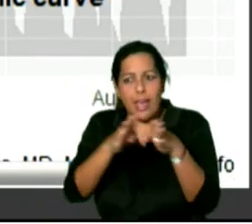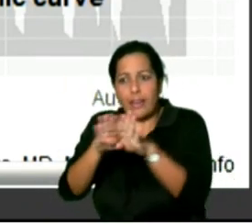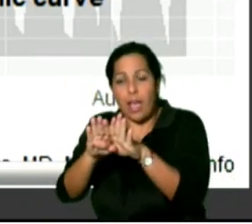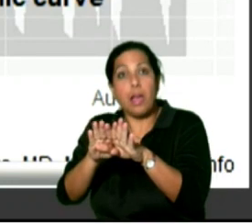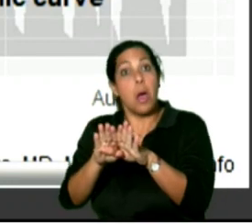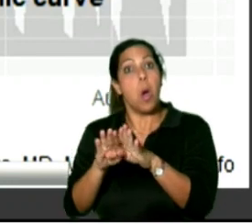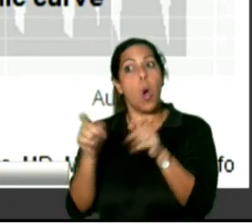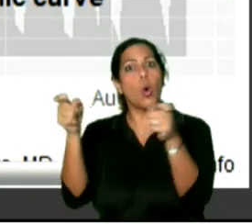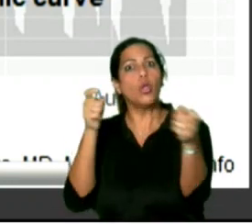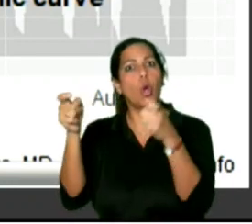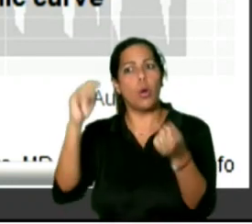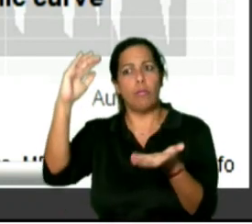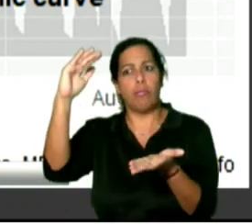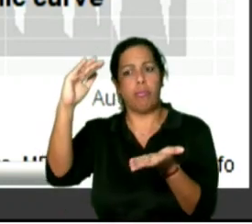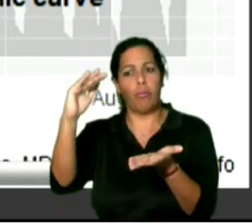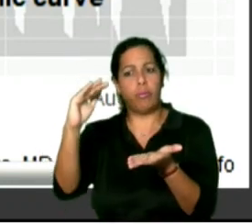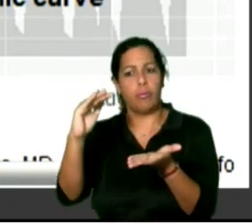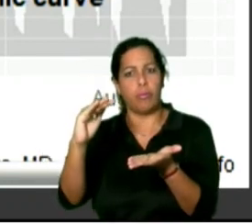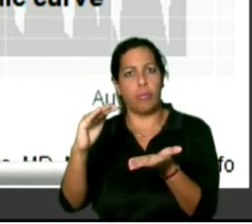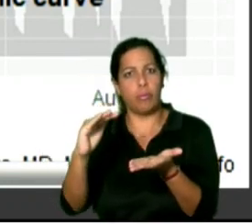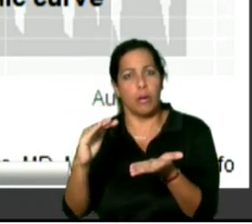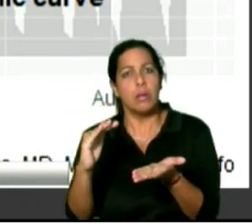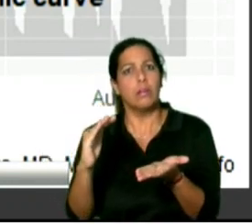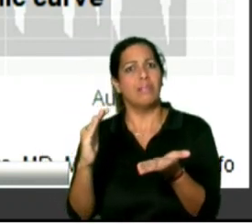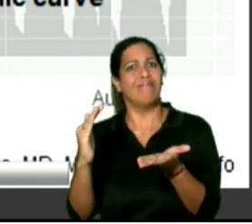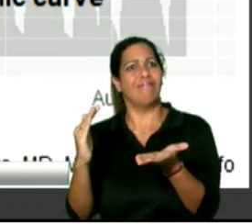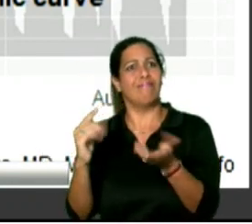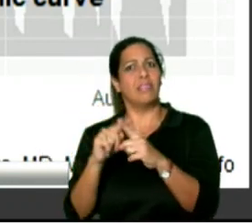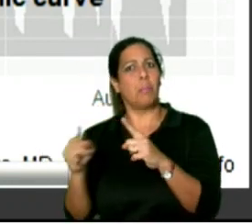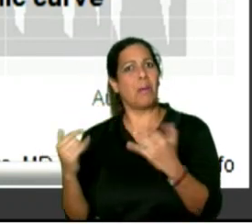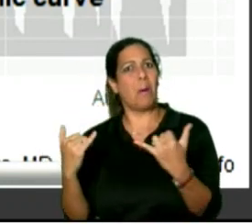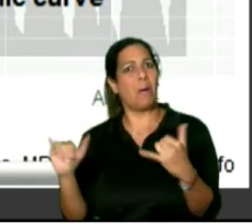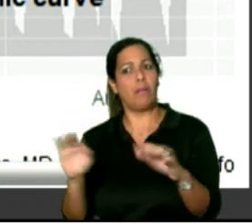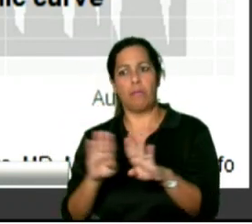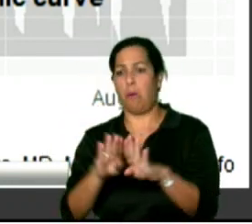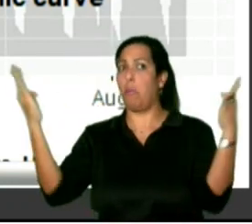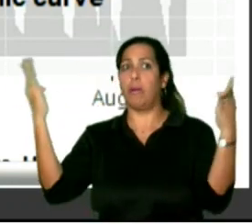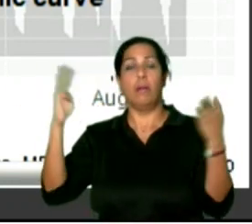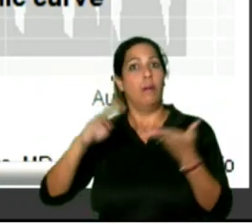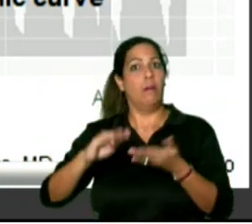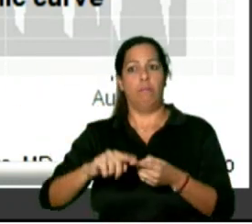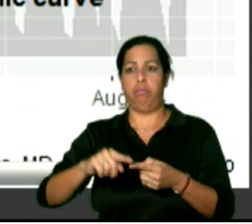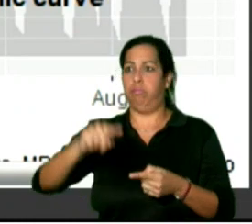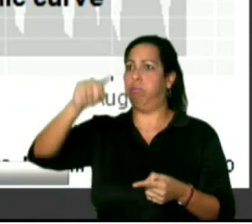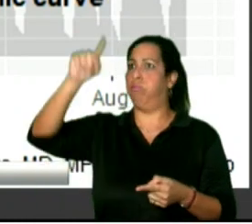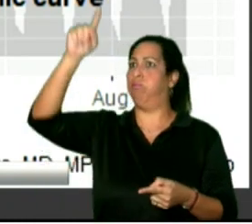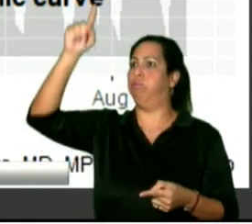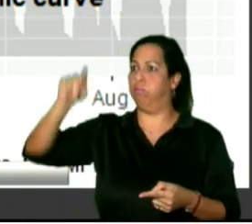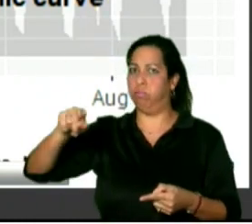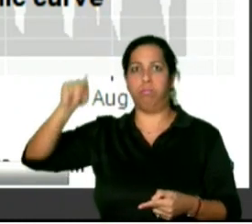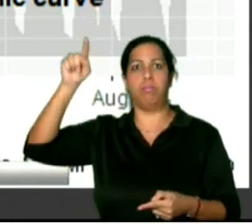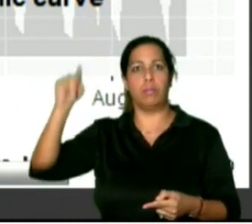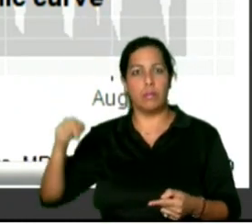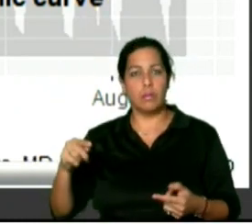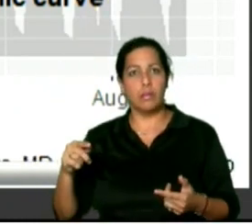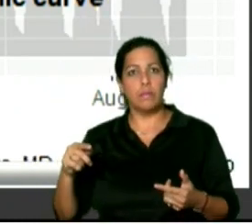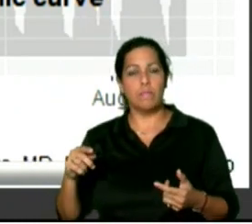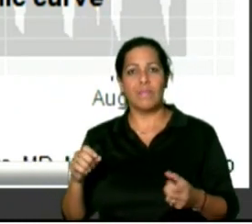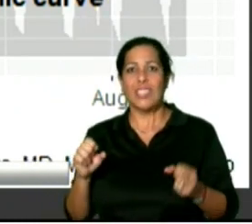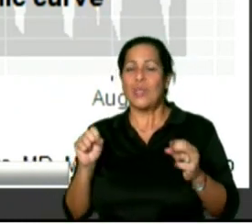no los estamos bajando. Por lo tanto, hay que hacer un esfuerzo ahora adicional a lo que ya estaba en